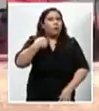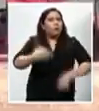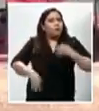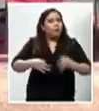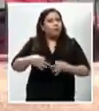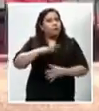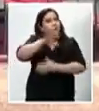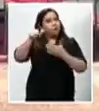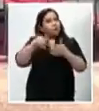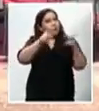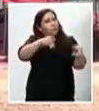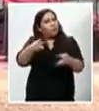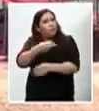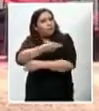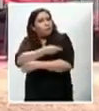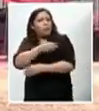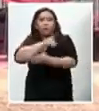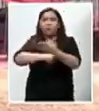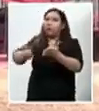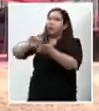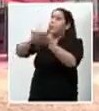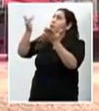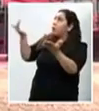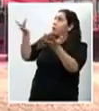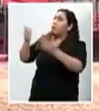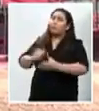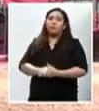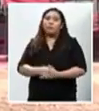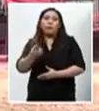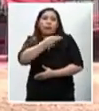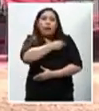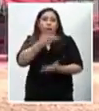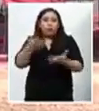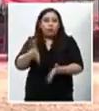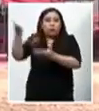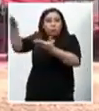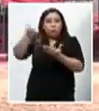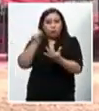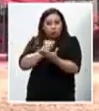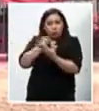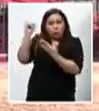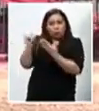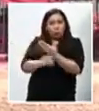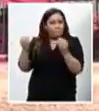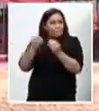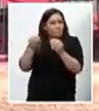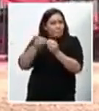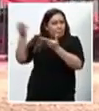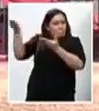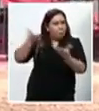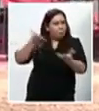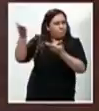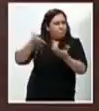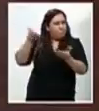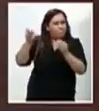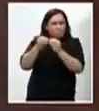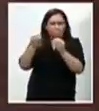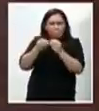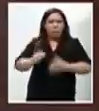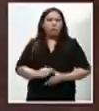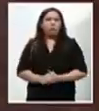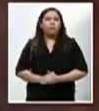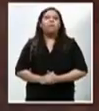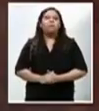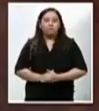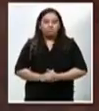beneficio. Gracias a Dios, las vacunas están aquí y a partir de junio comienzan a venir en lotes mucho más grandes y